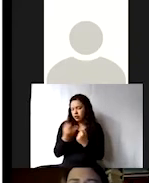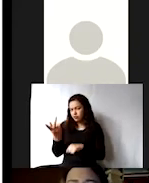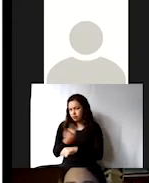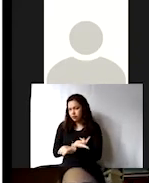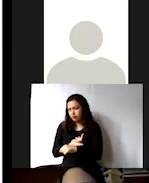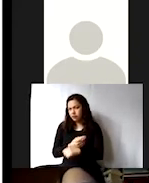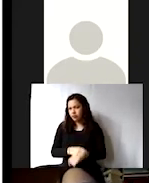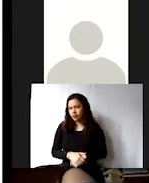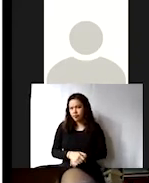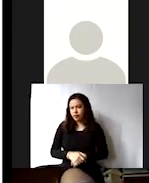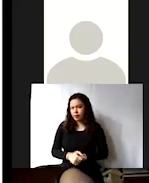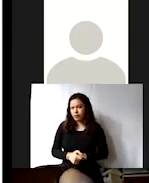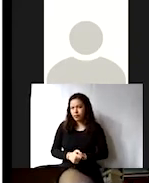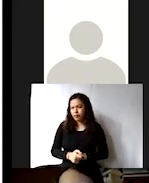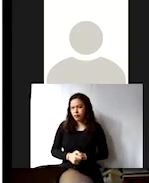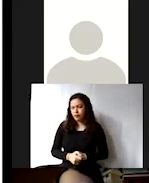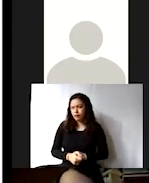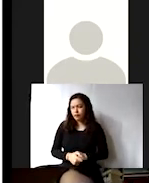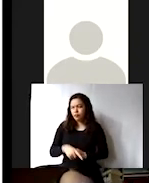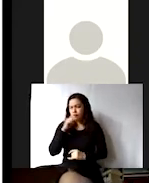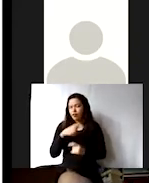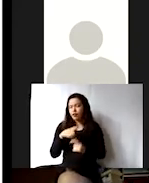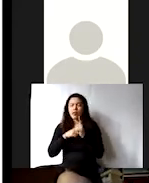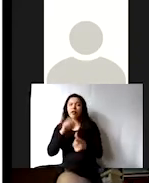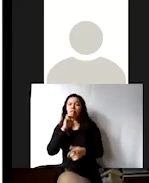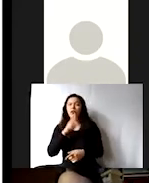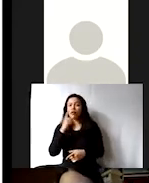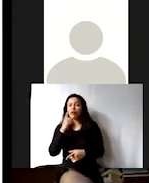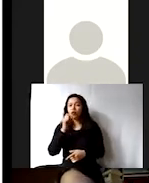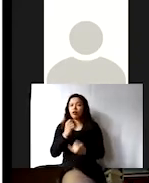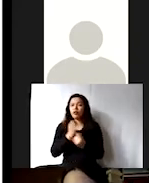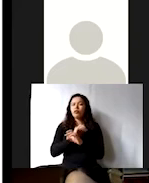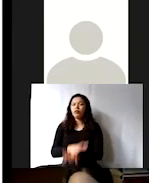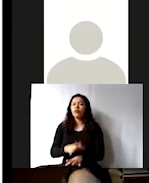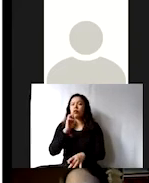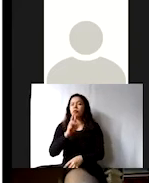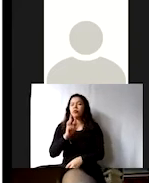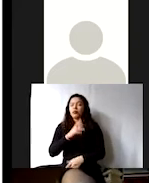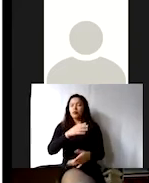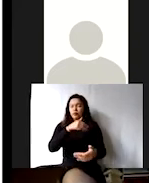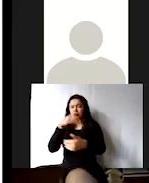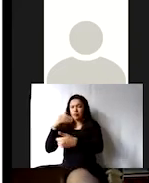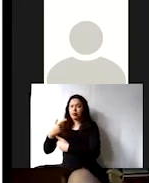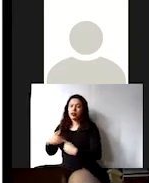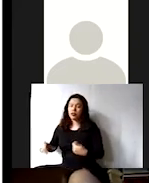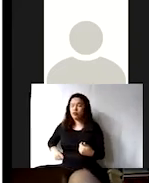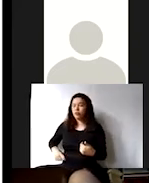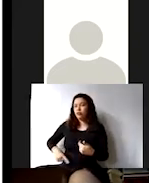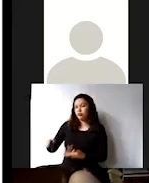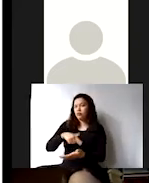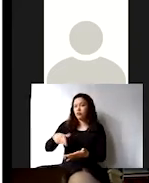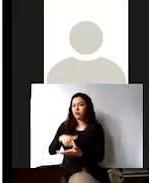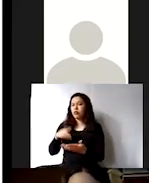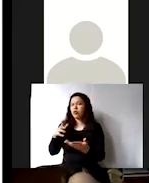hay organizaciones que tienen un mejor seguimiento o incluso obtención de datos más que los gobiernos locales o algunos